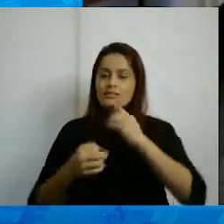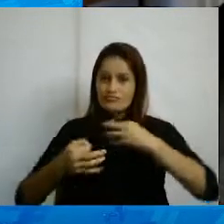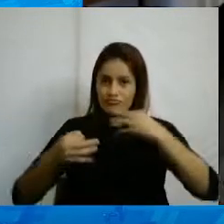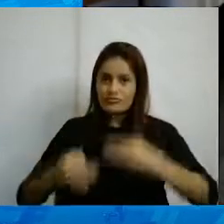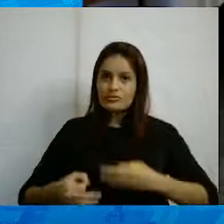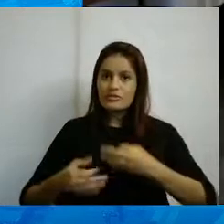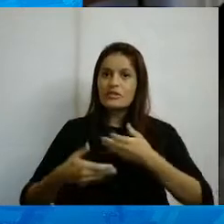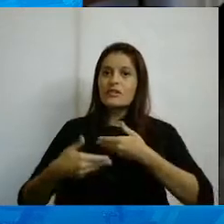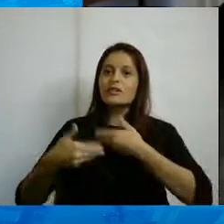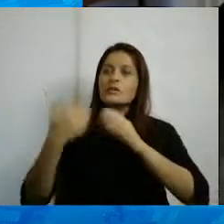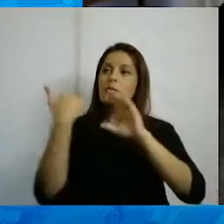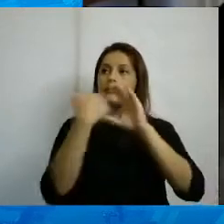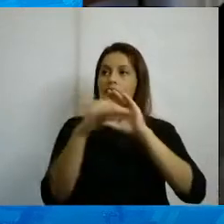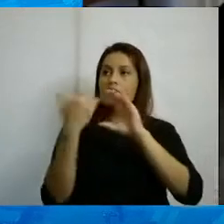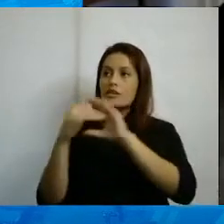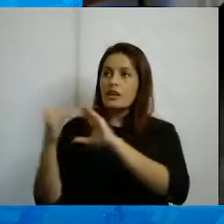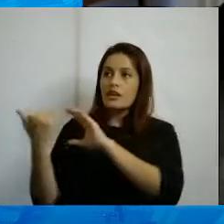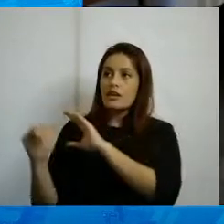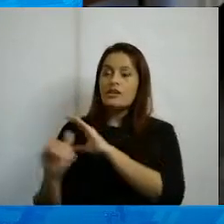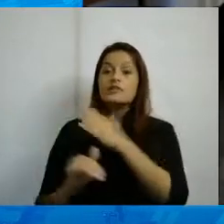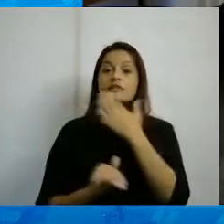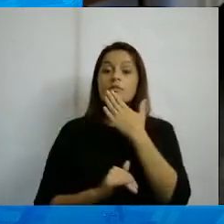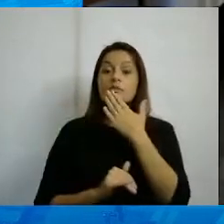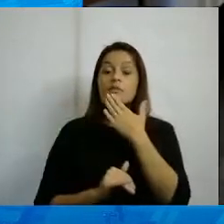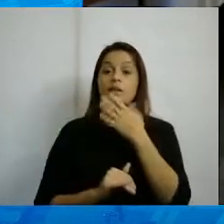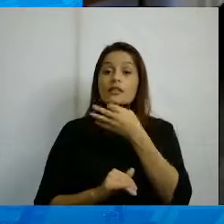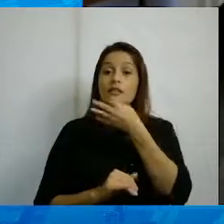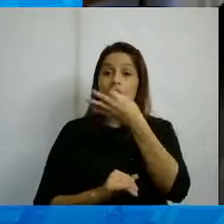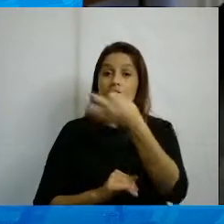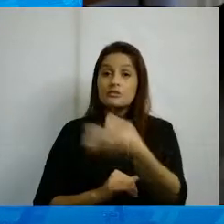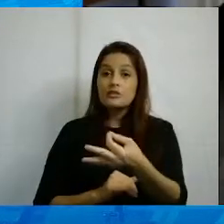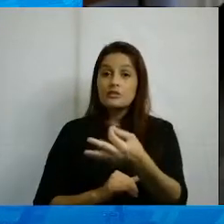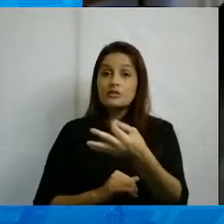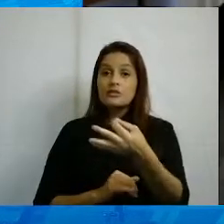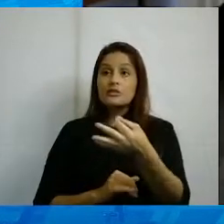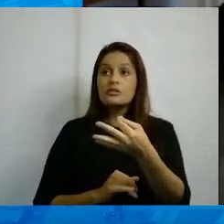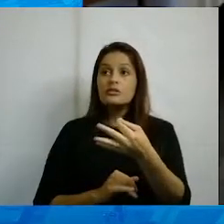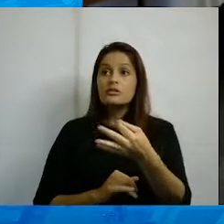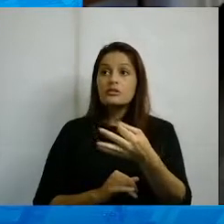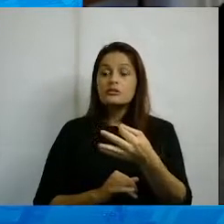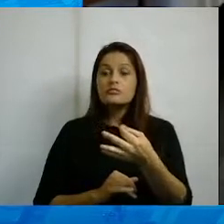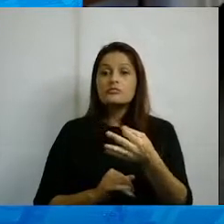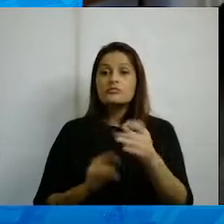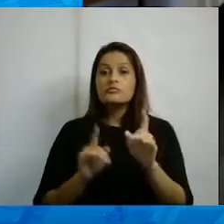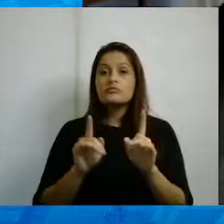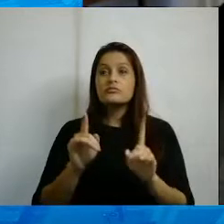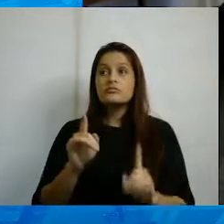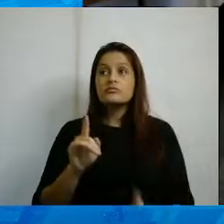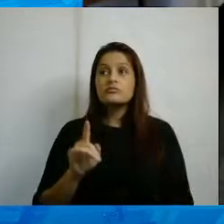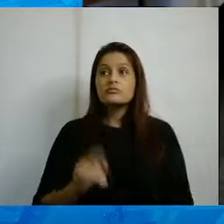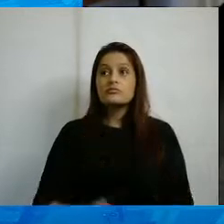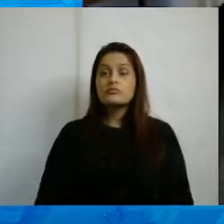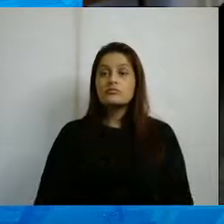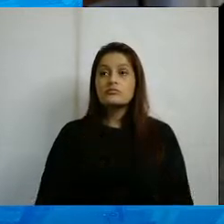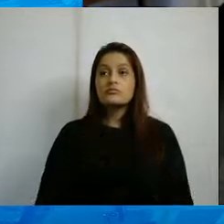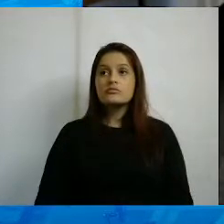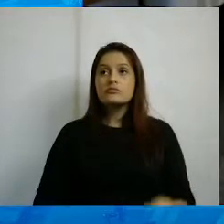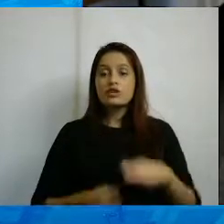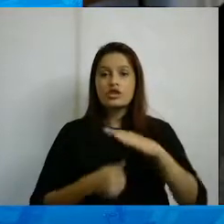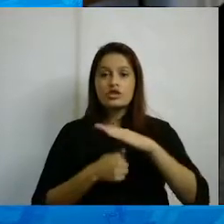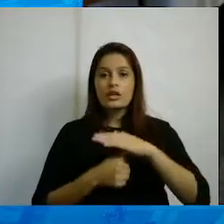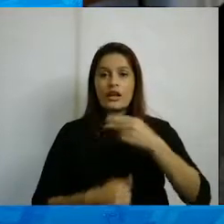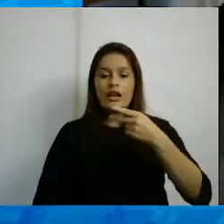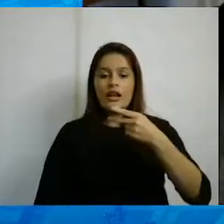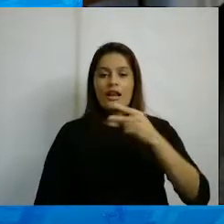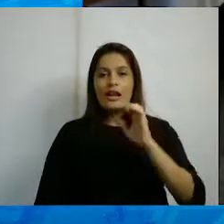llegar. Y comentarios y observaciones sobre este proyecto, ¿sí? Concejal Enríquez